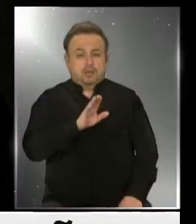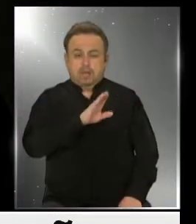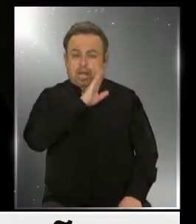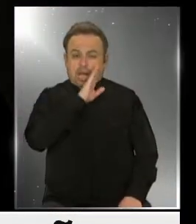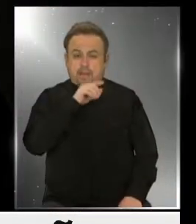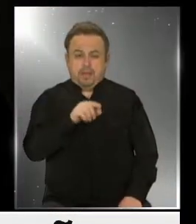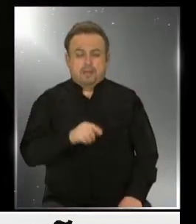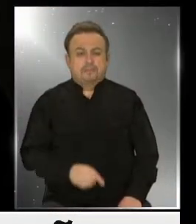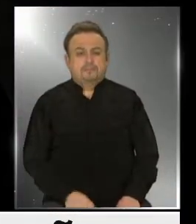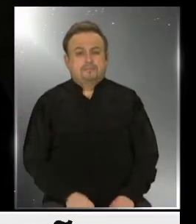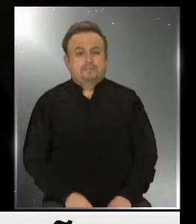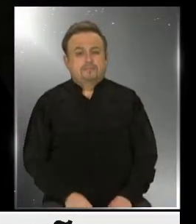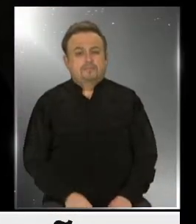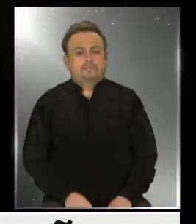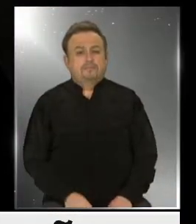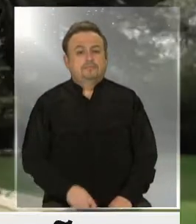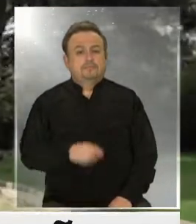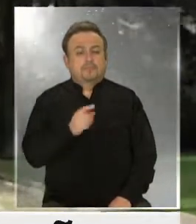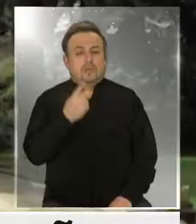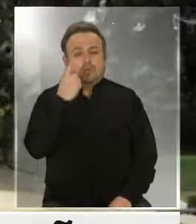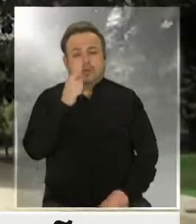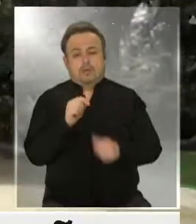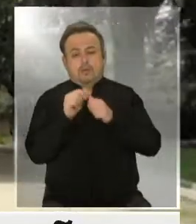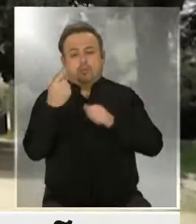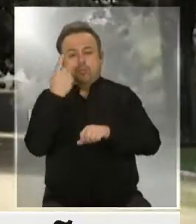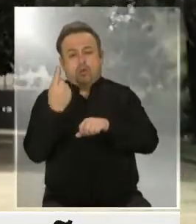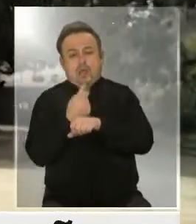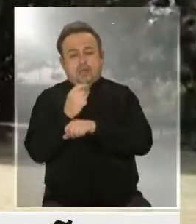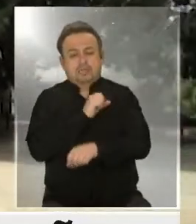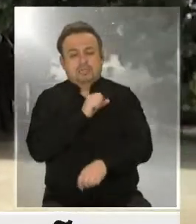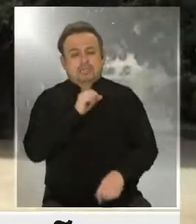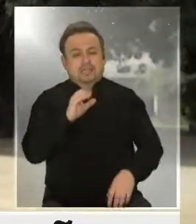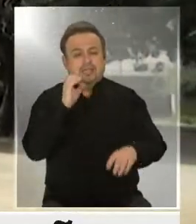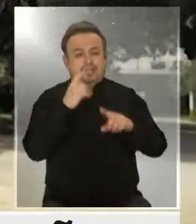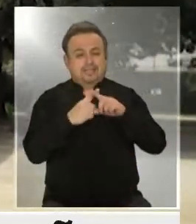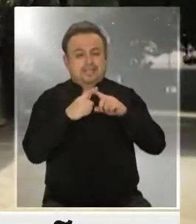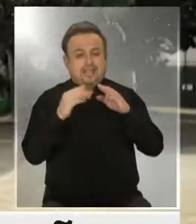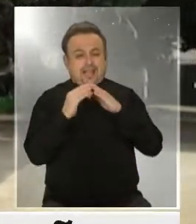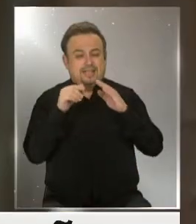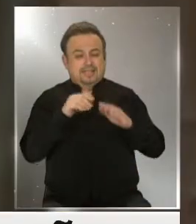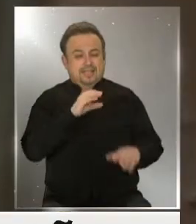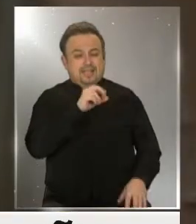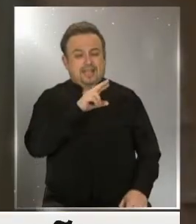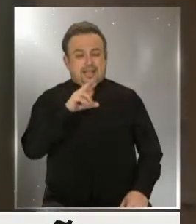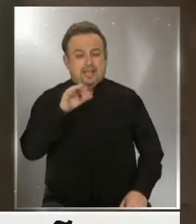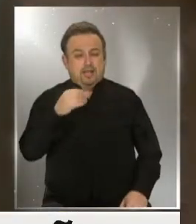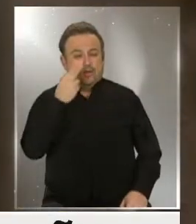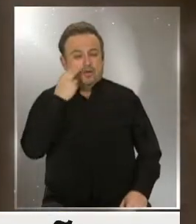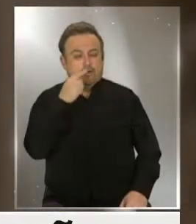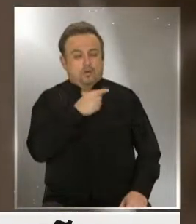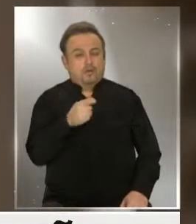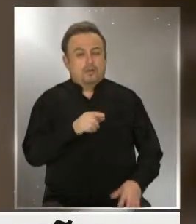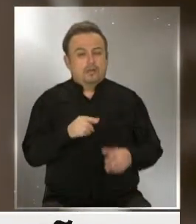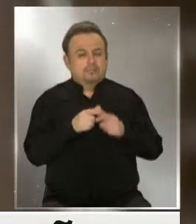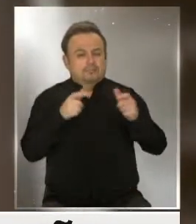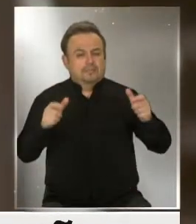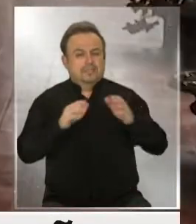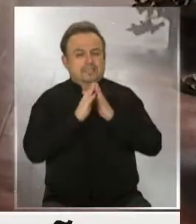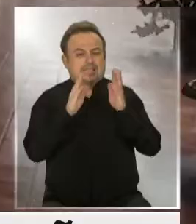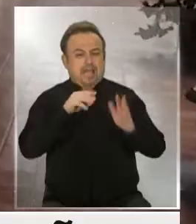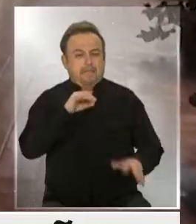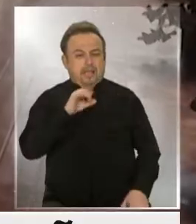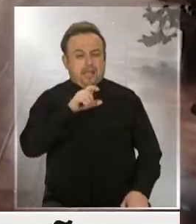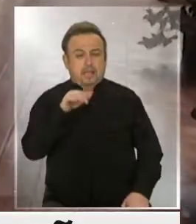cama. Distante a solo una hora de Santiago, la ex casa de los Carrera, también conocida como la Hacienda San Miguel,